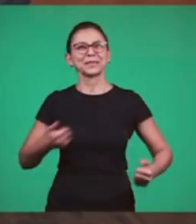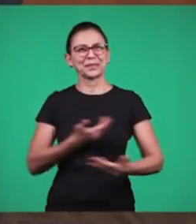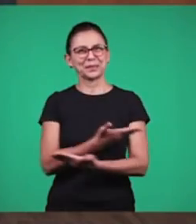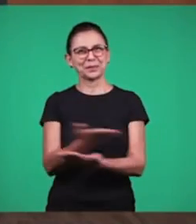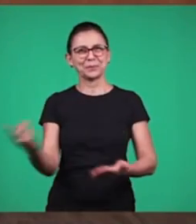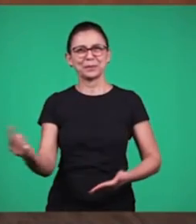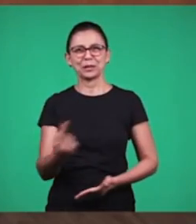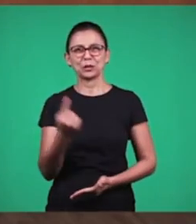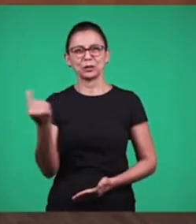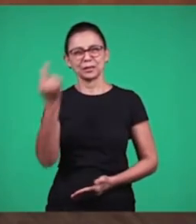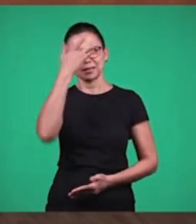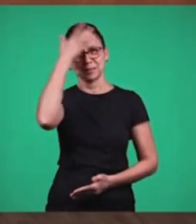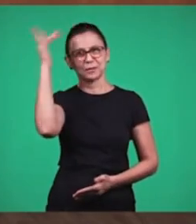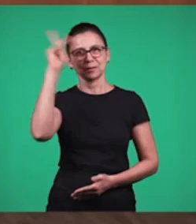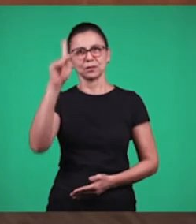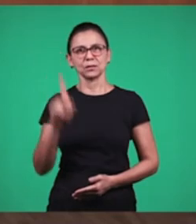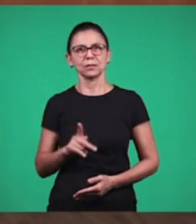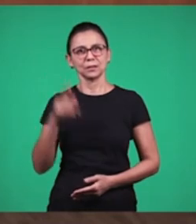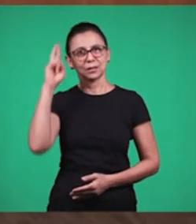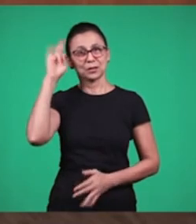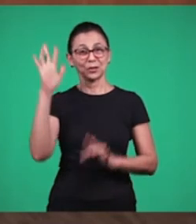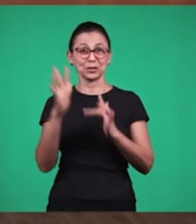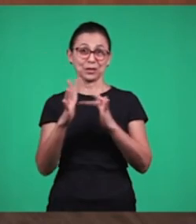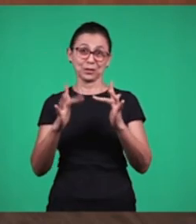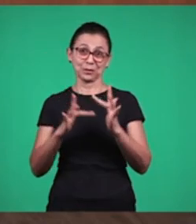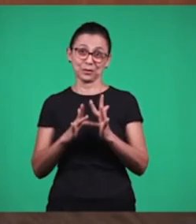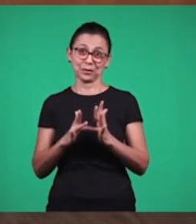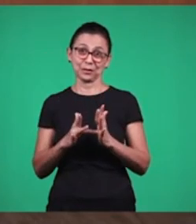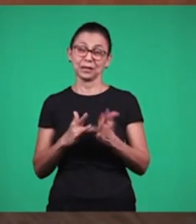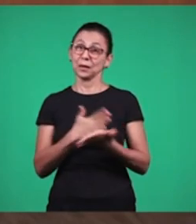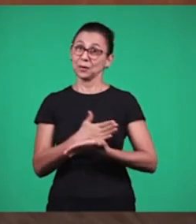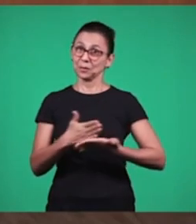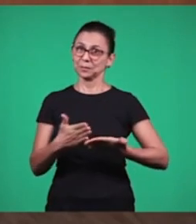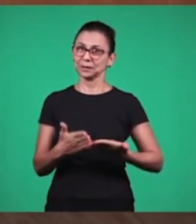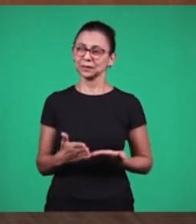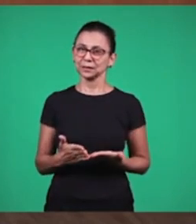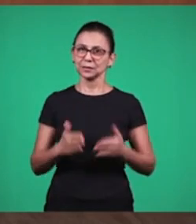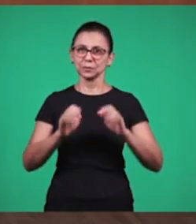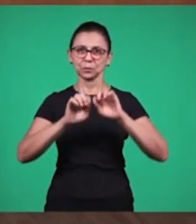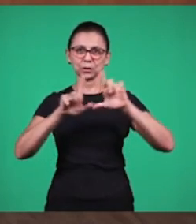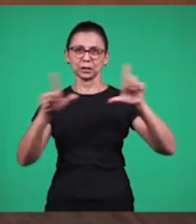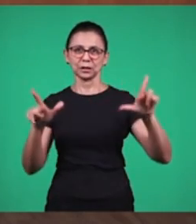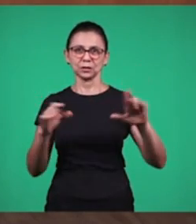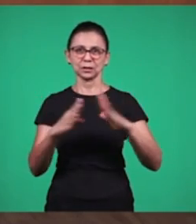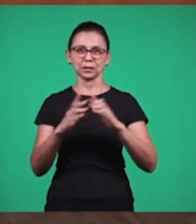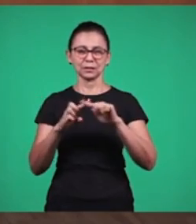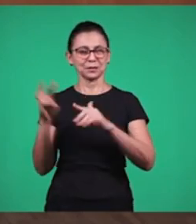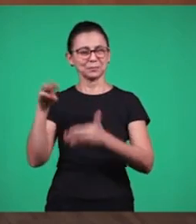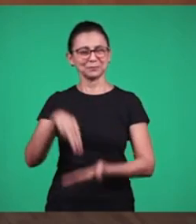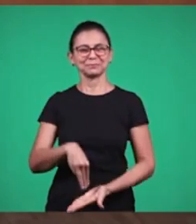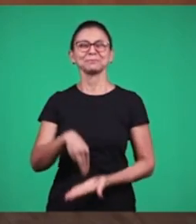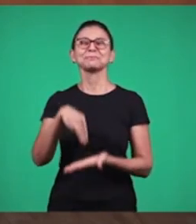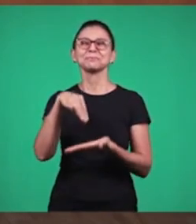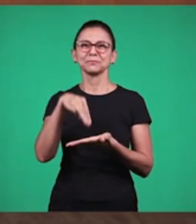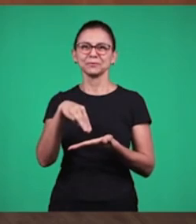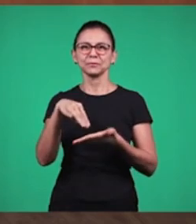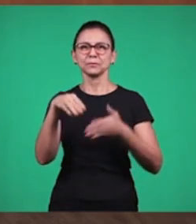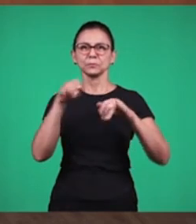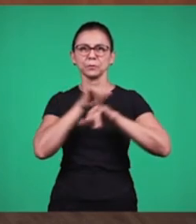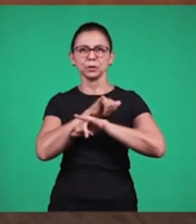Yo saludo a todos con la paz del Señor Jesús. Estamos comenzando aquí el programa de la Iglesia Cristiana